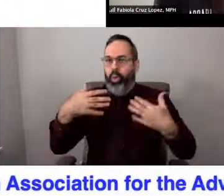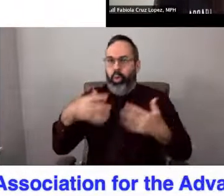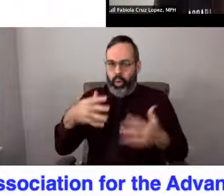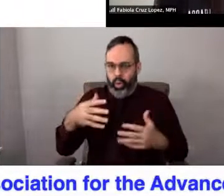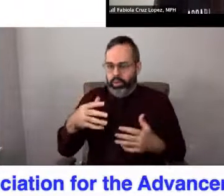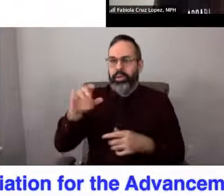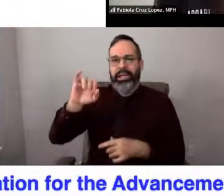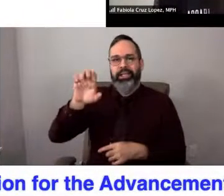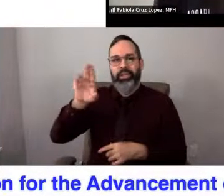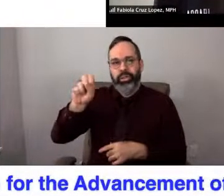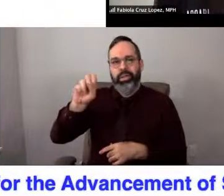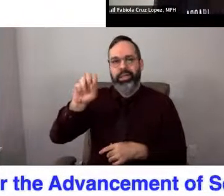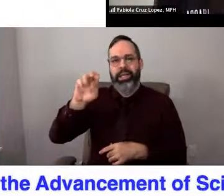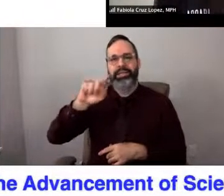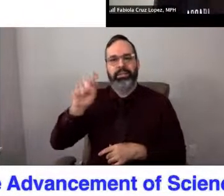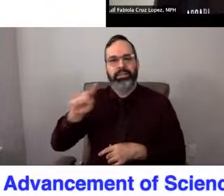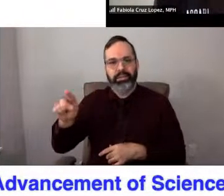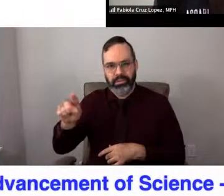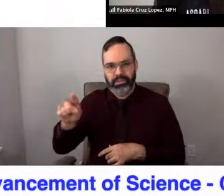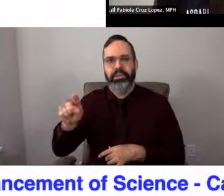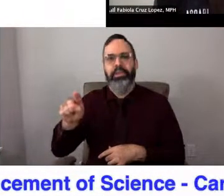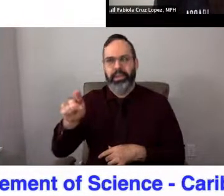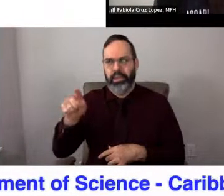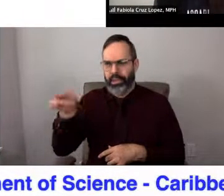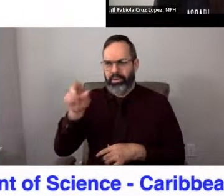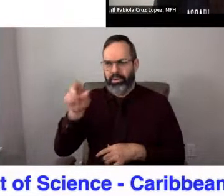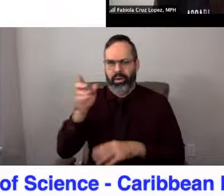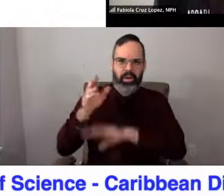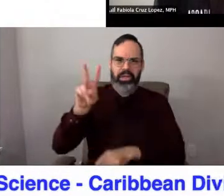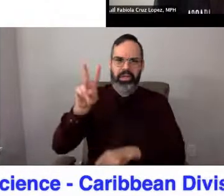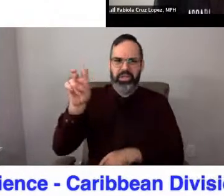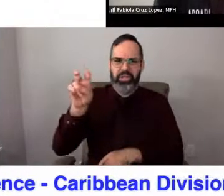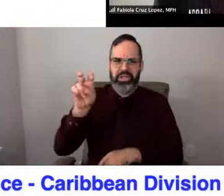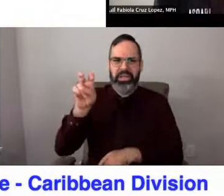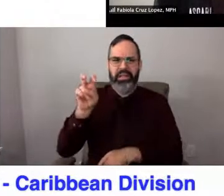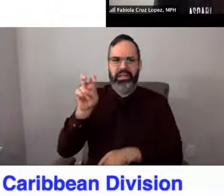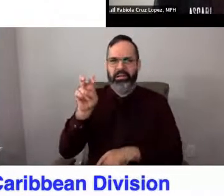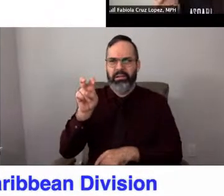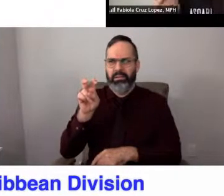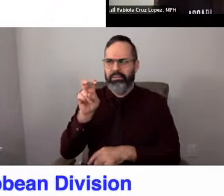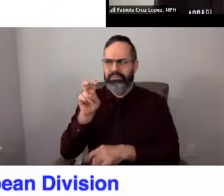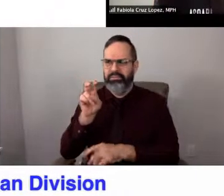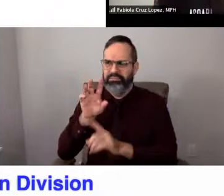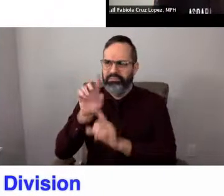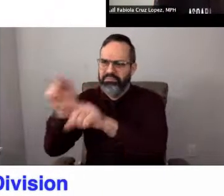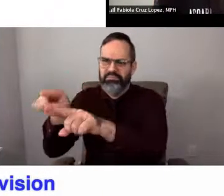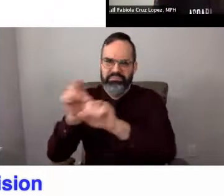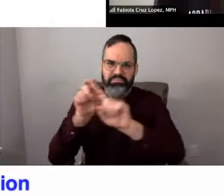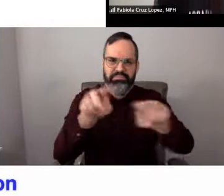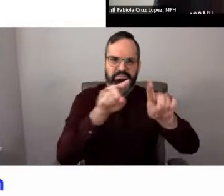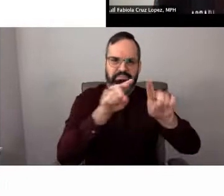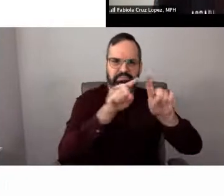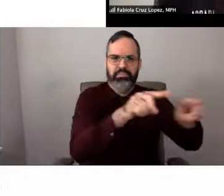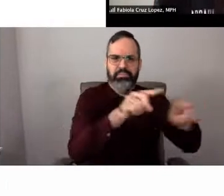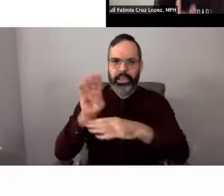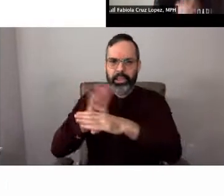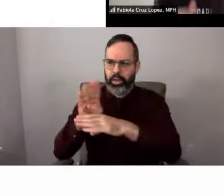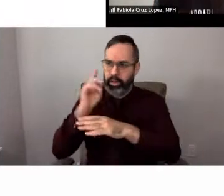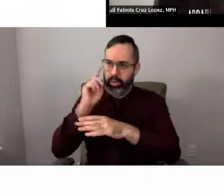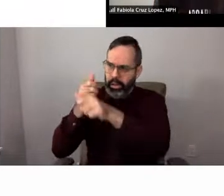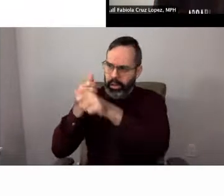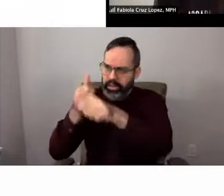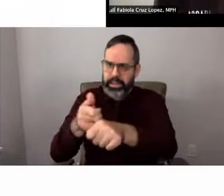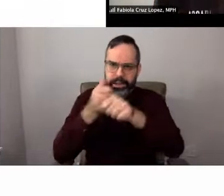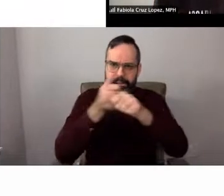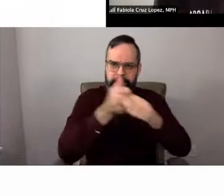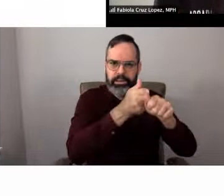Jesús Hernández, en donde han hecho más de 200 intervenciones en negocios, llevando ese cumplimiento. Cada vez que cierran